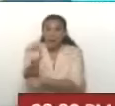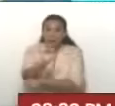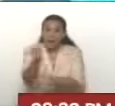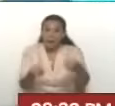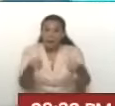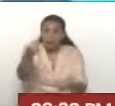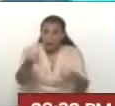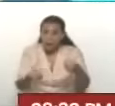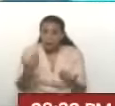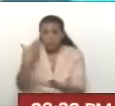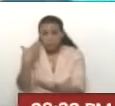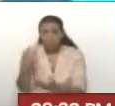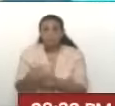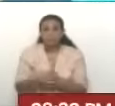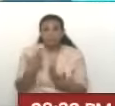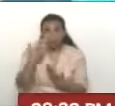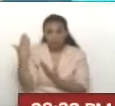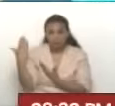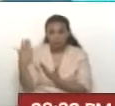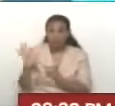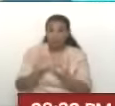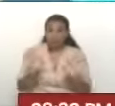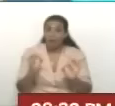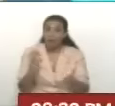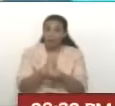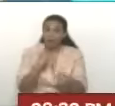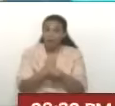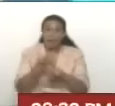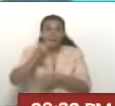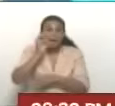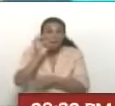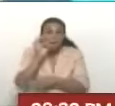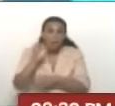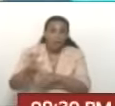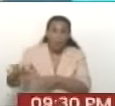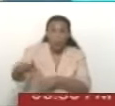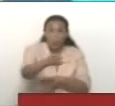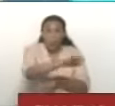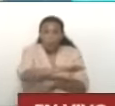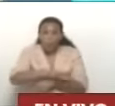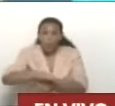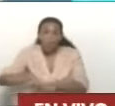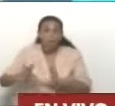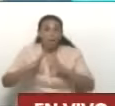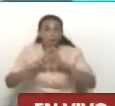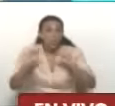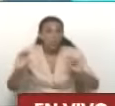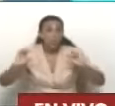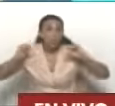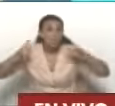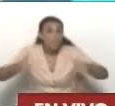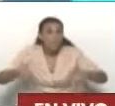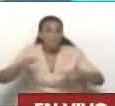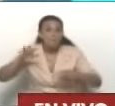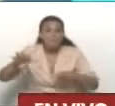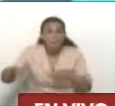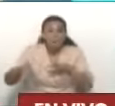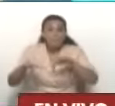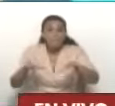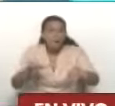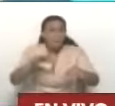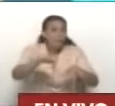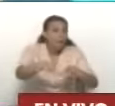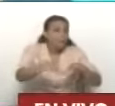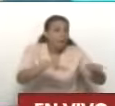Mujer, que tenemos que aplicarnos duro para que el Café Móvil Venezuela Mujer comience a llegar